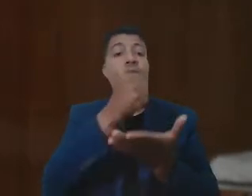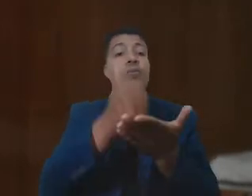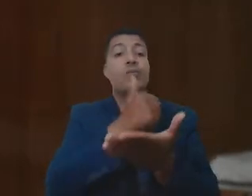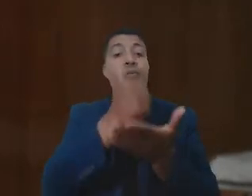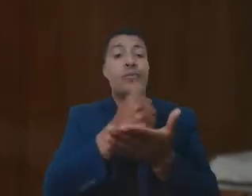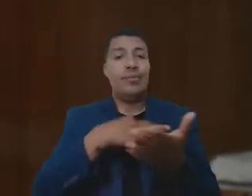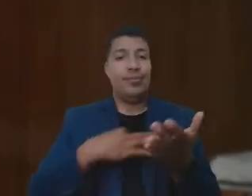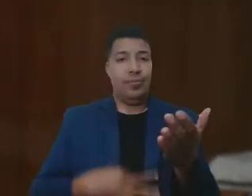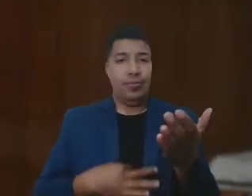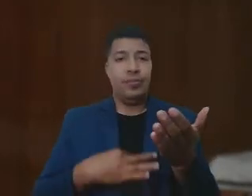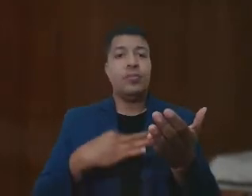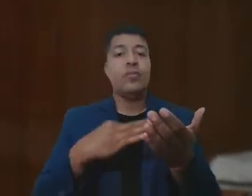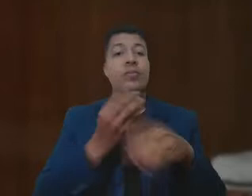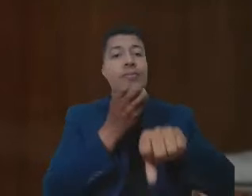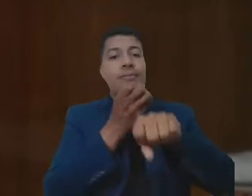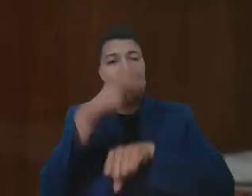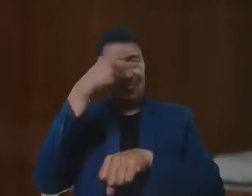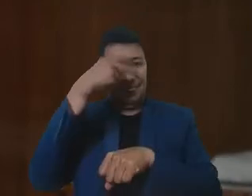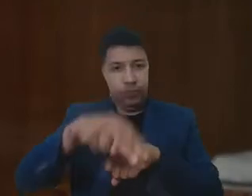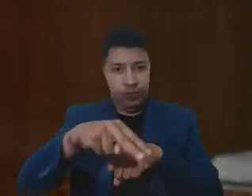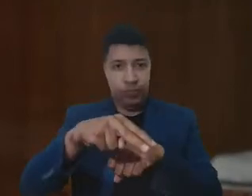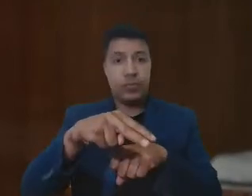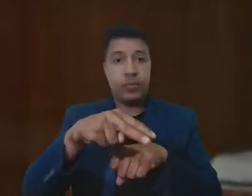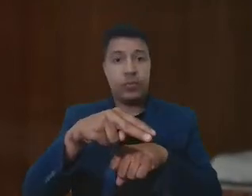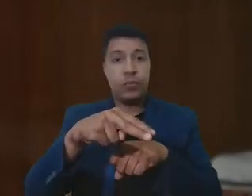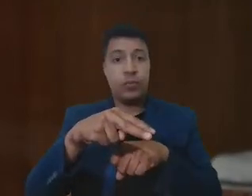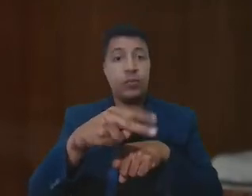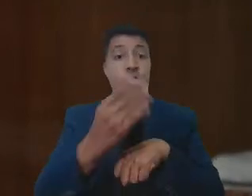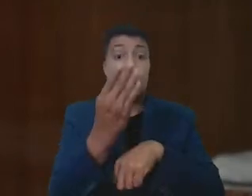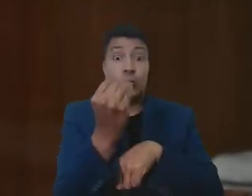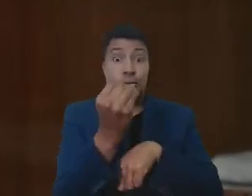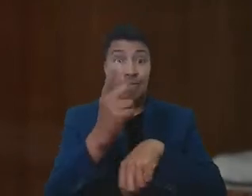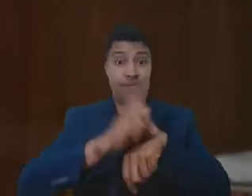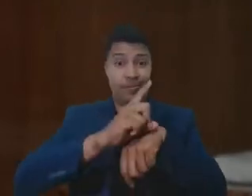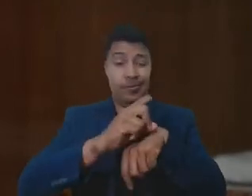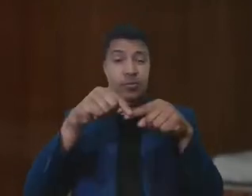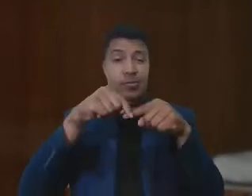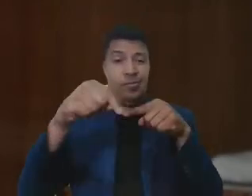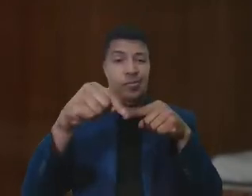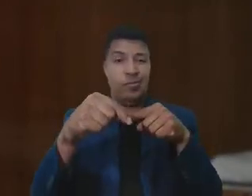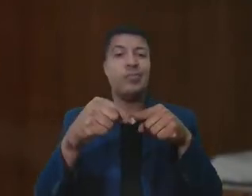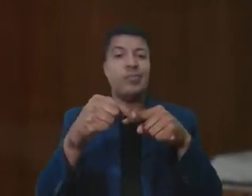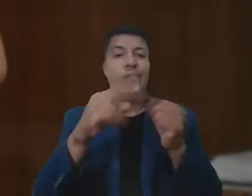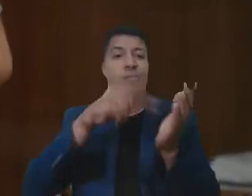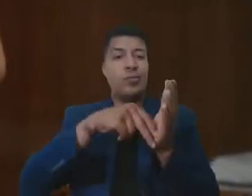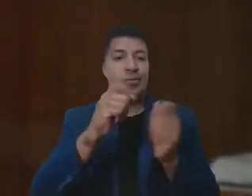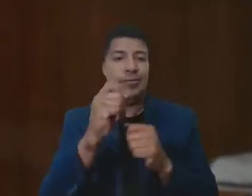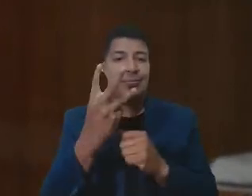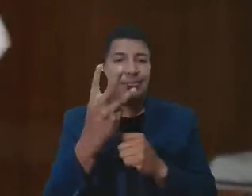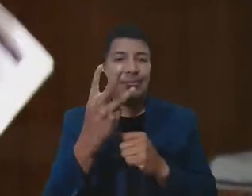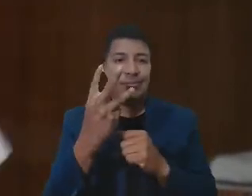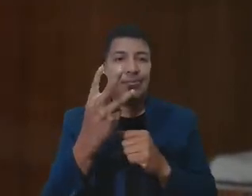de Lerdo, capital del Estado de México, a los 9 días del mes de febrero de 2023. Por su atención, muchas gracias.